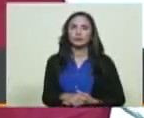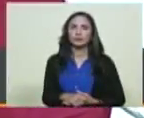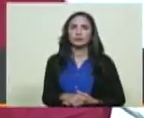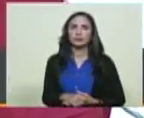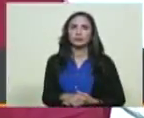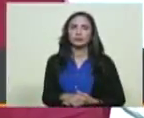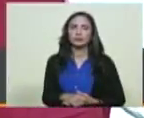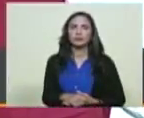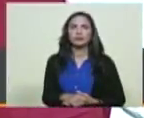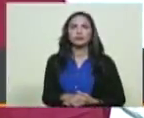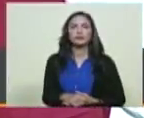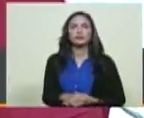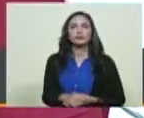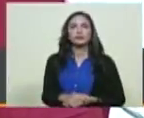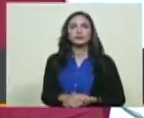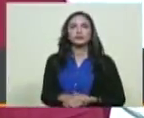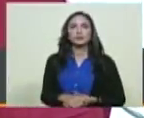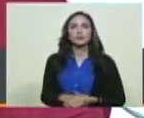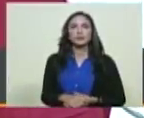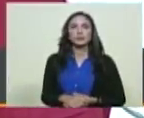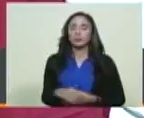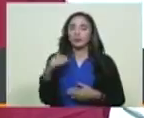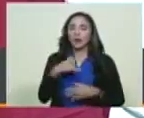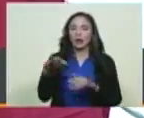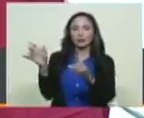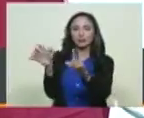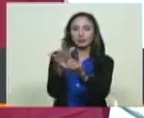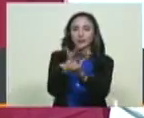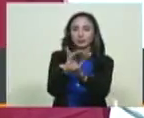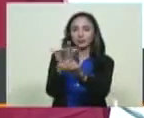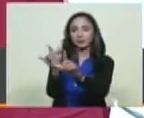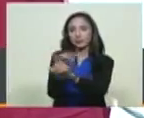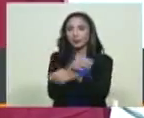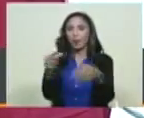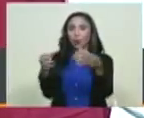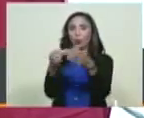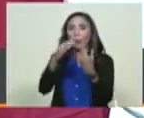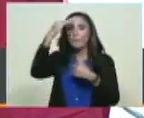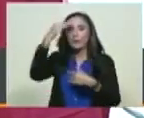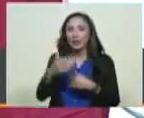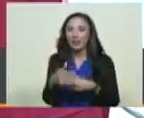compraron a un grupo de militares traidores